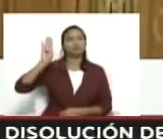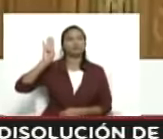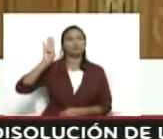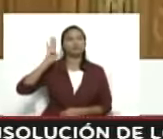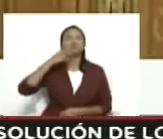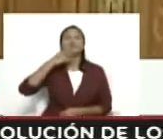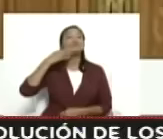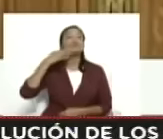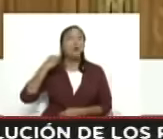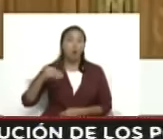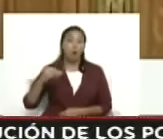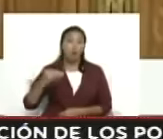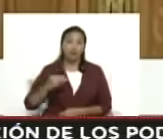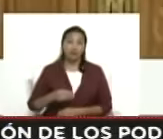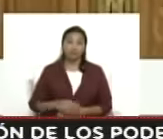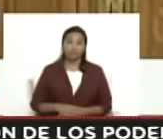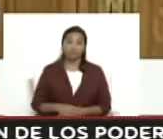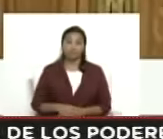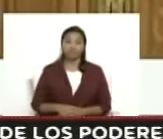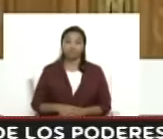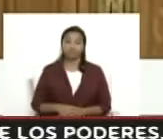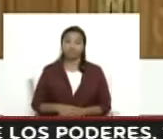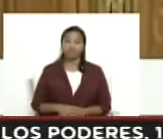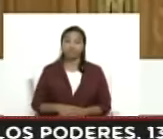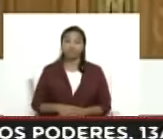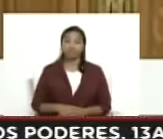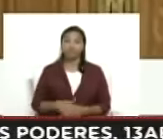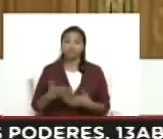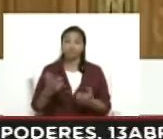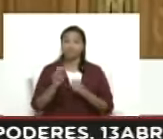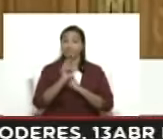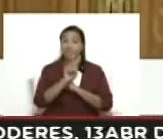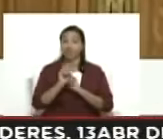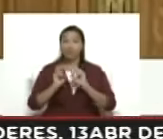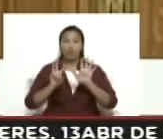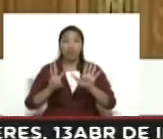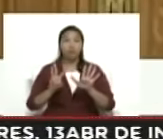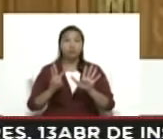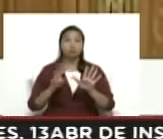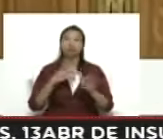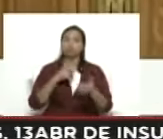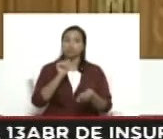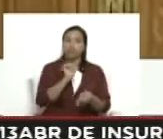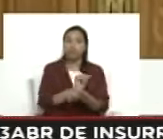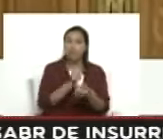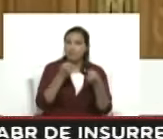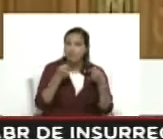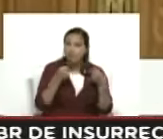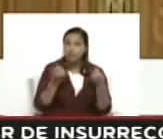Nosotros nos juramentamos de esa edad y a los 28 años estábamos presos.